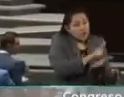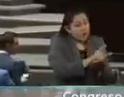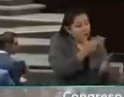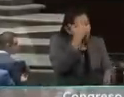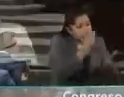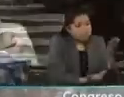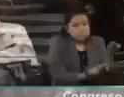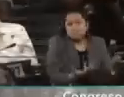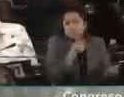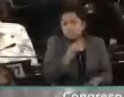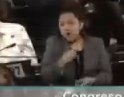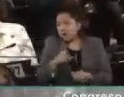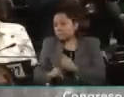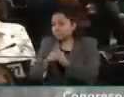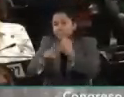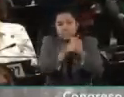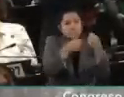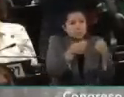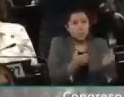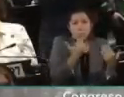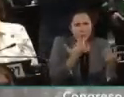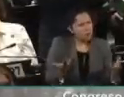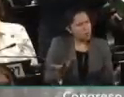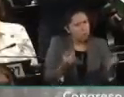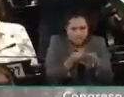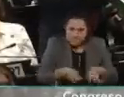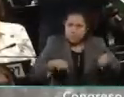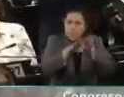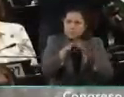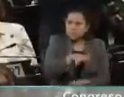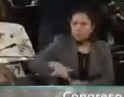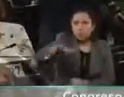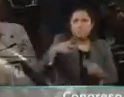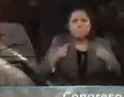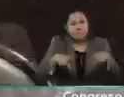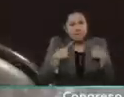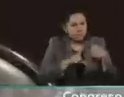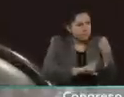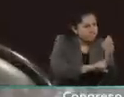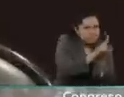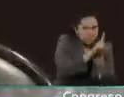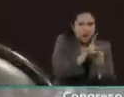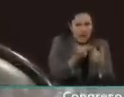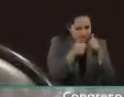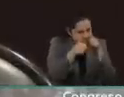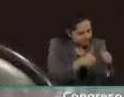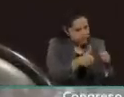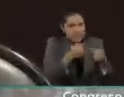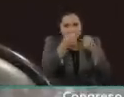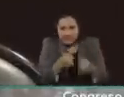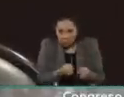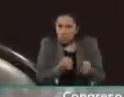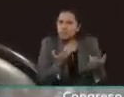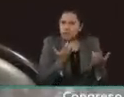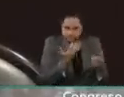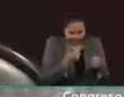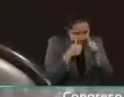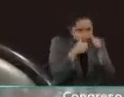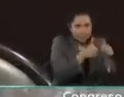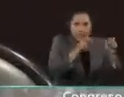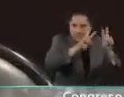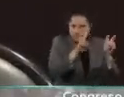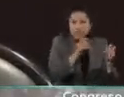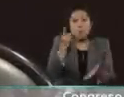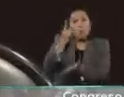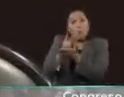de la sociedad y que día con día demanda nuestro actuar rápido, no solo en los presupuestos, sino también en las leyes más contundentes para